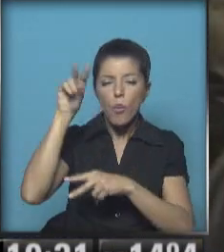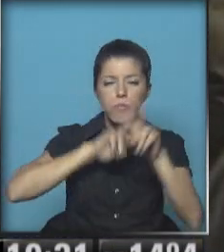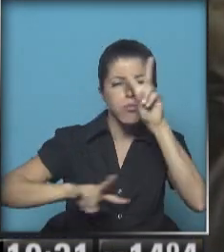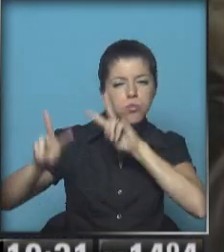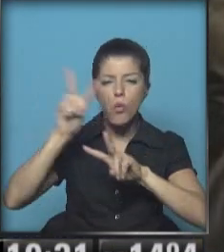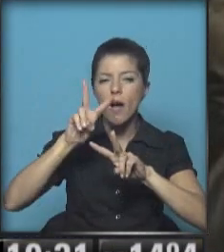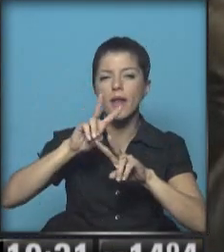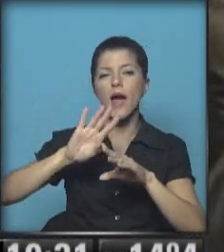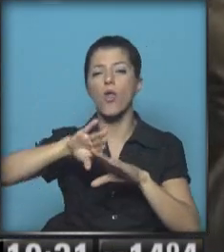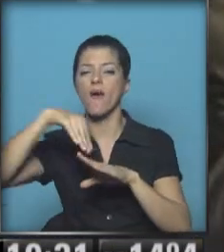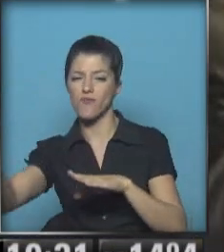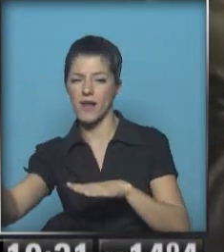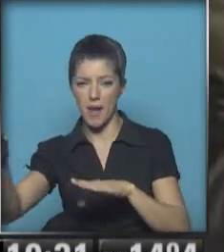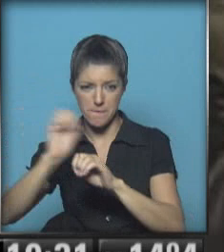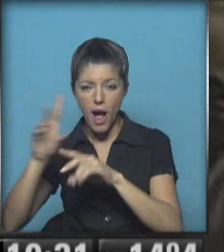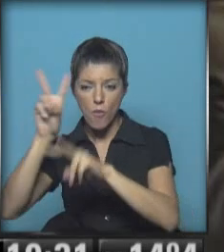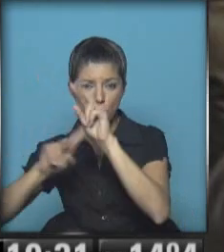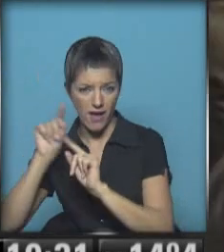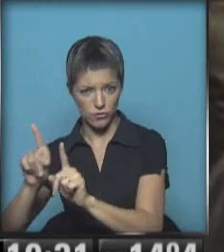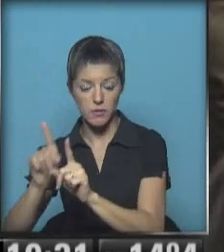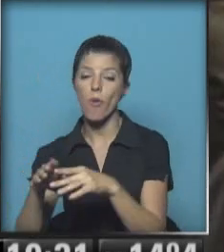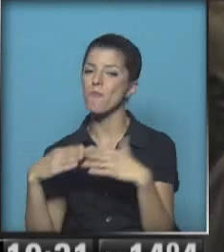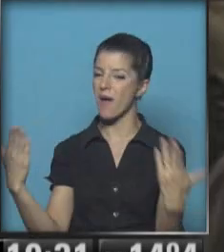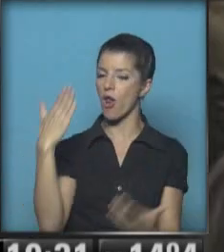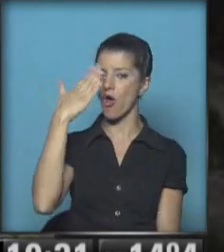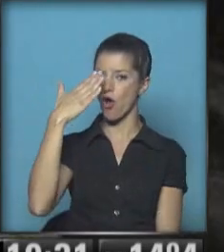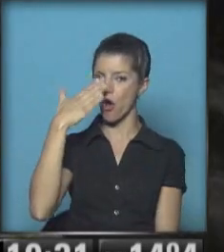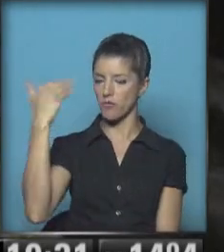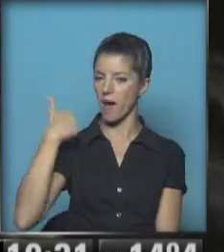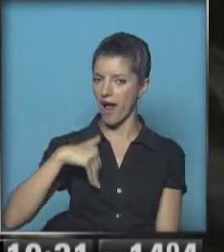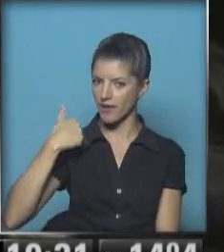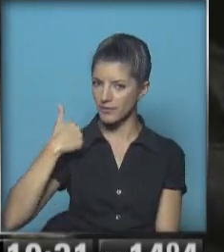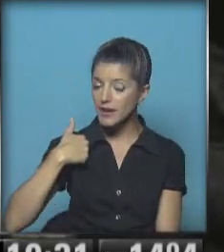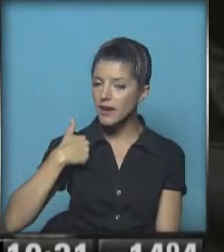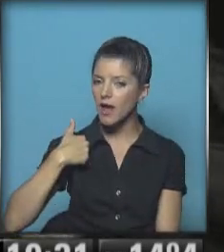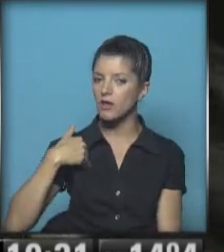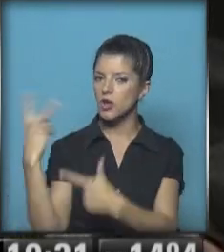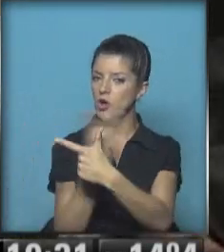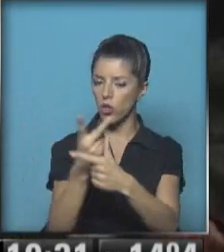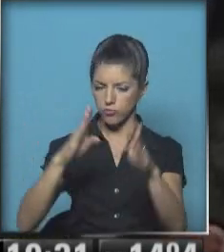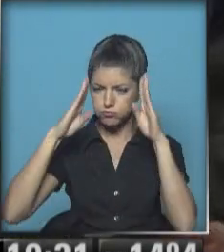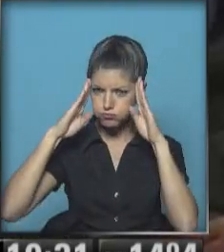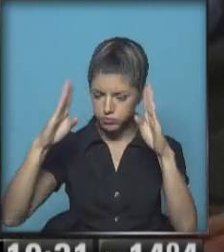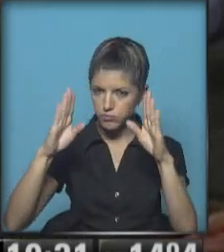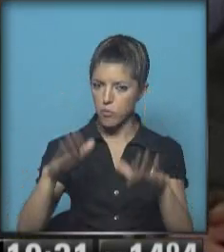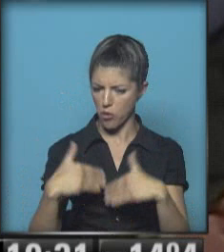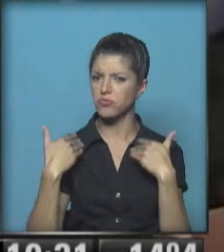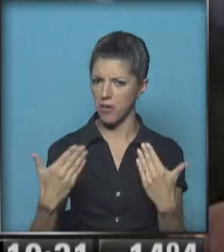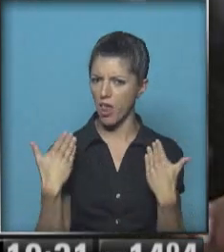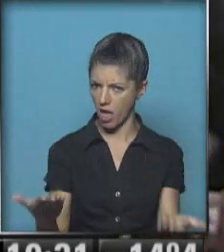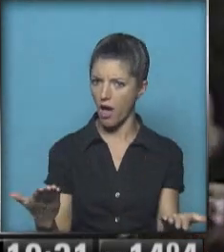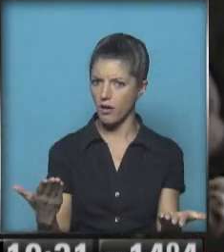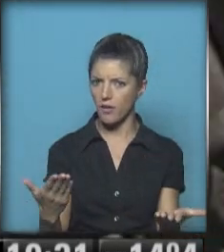a los malos de afuera. Pero Córdoba y la Argentina tienen todas las posibilidades de desarrollarse